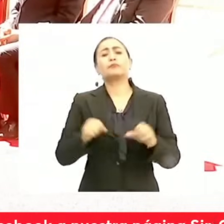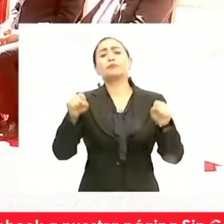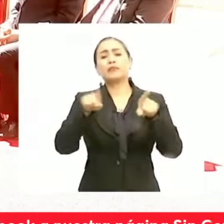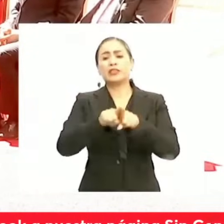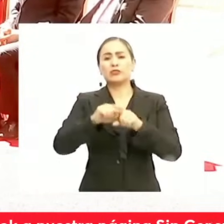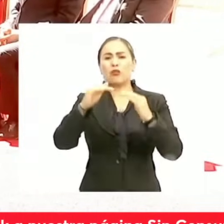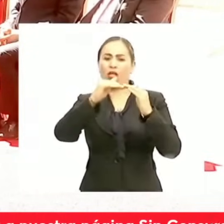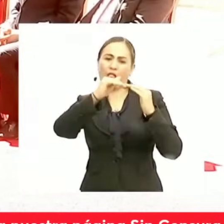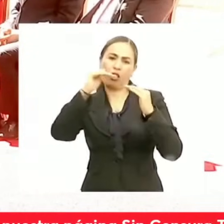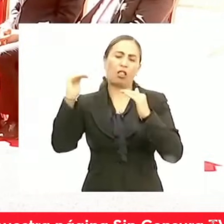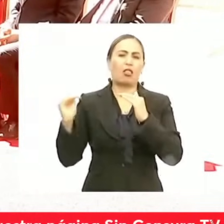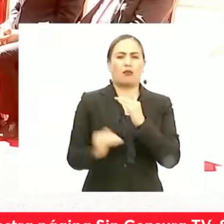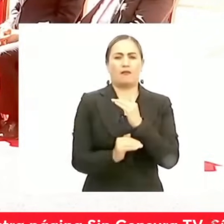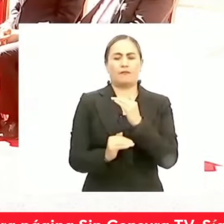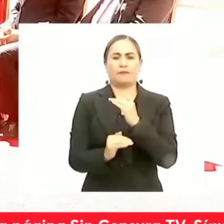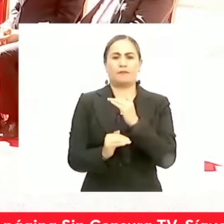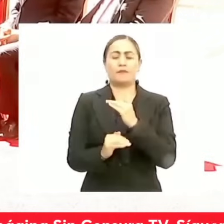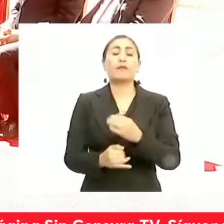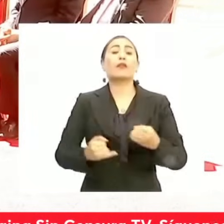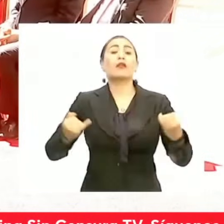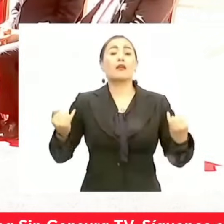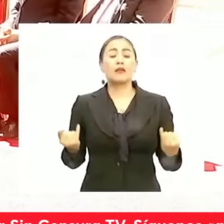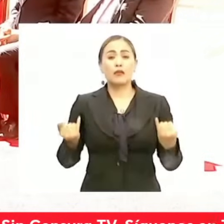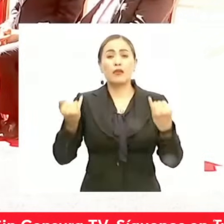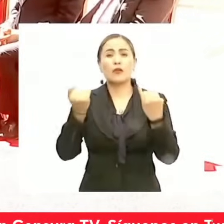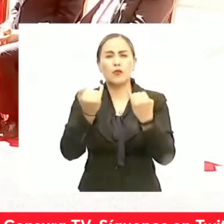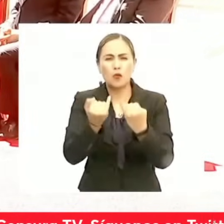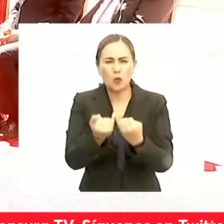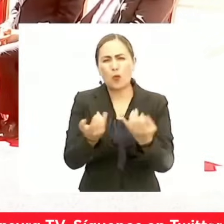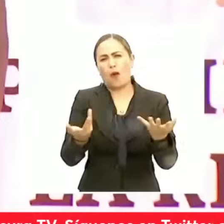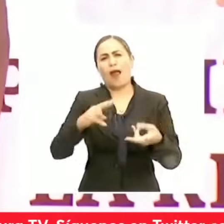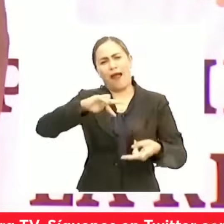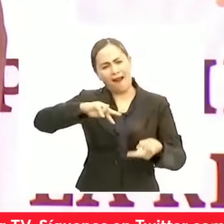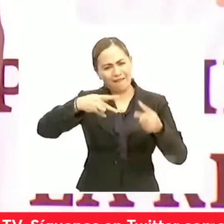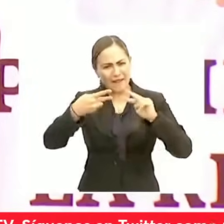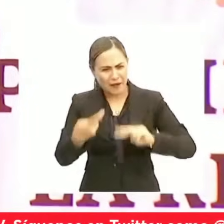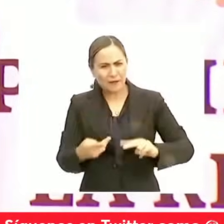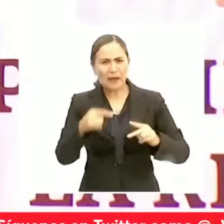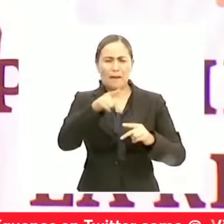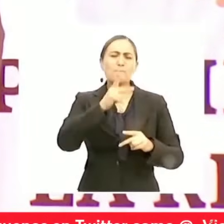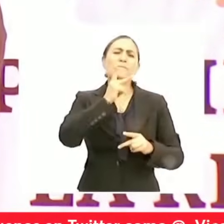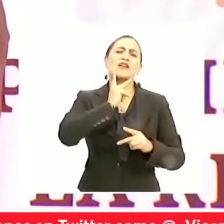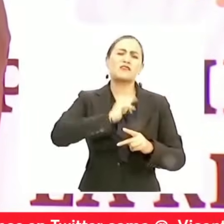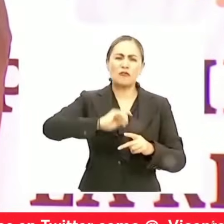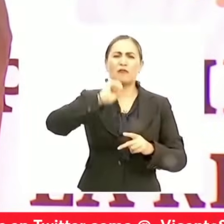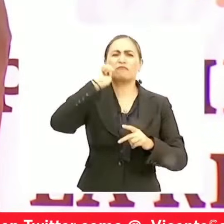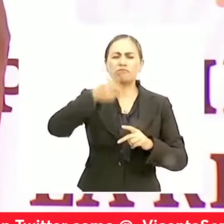también ha significado progreso, justicia,